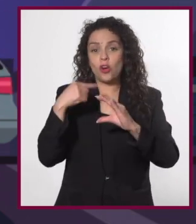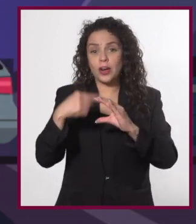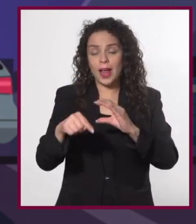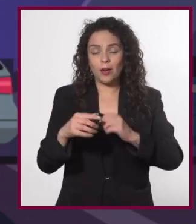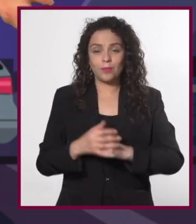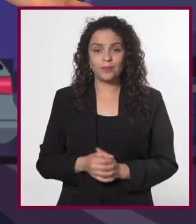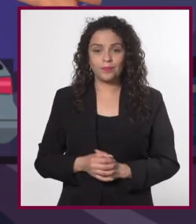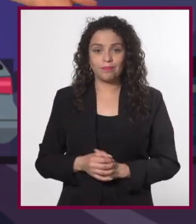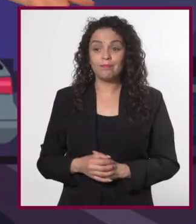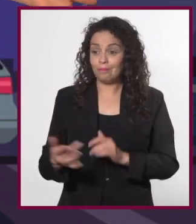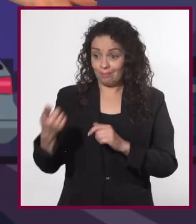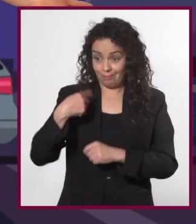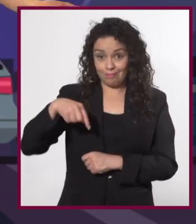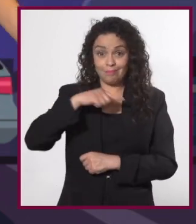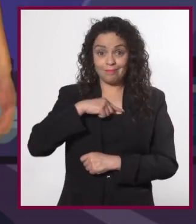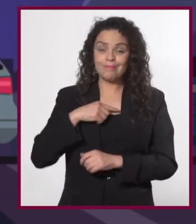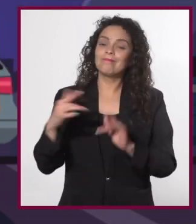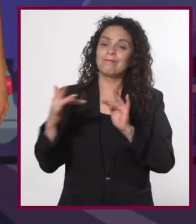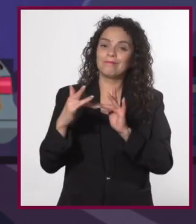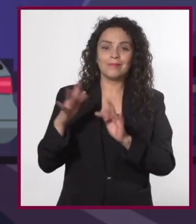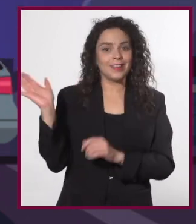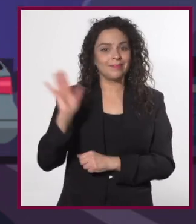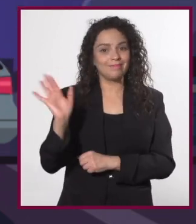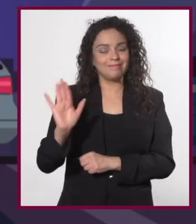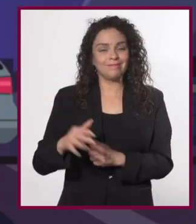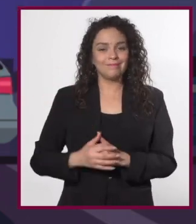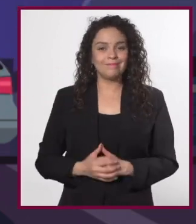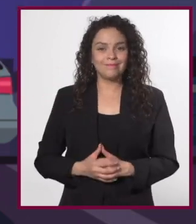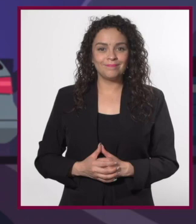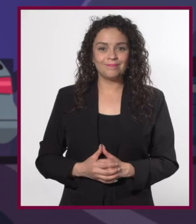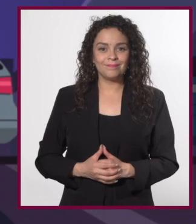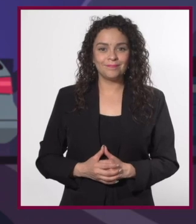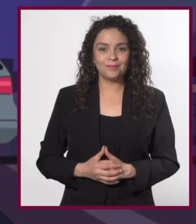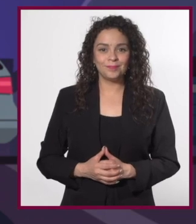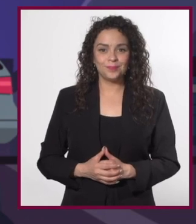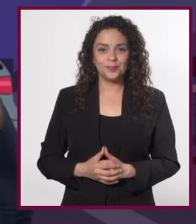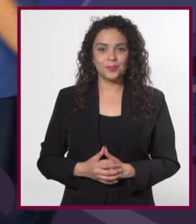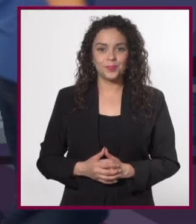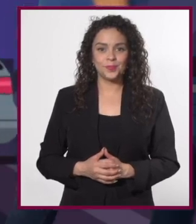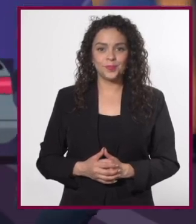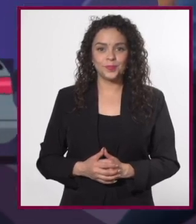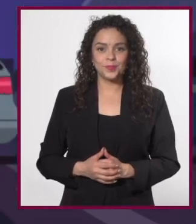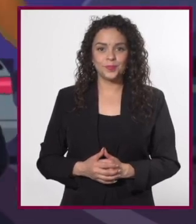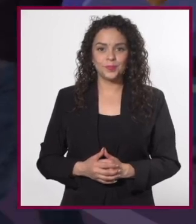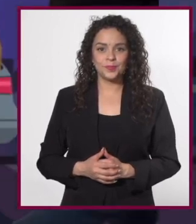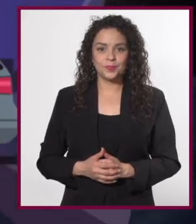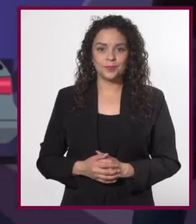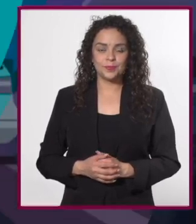electrónico. Estamos en contacto. Bye. Bye. Vamos. Vamos.